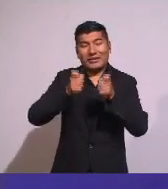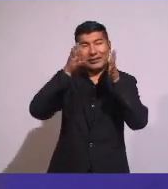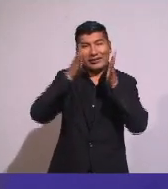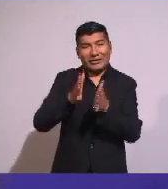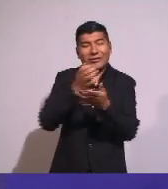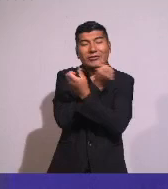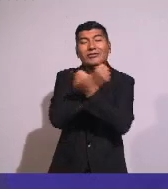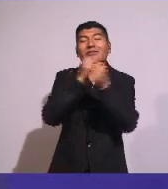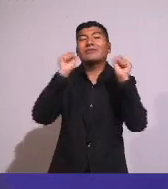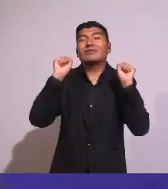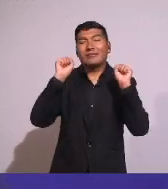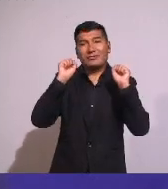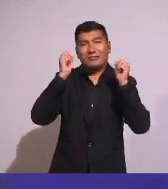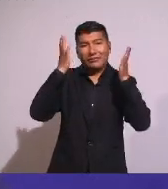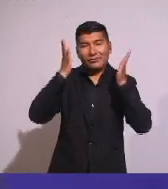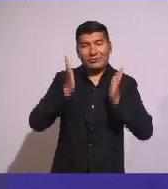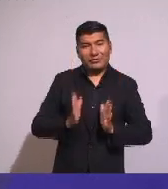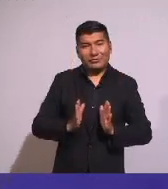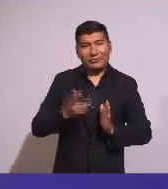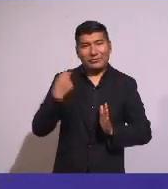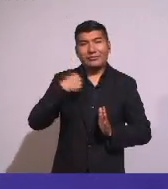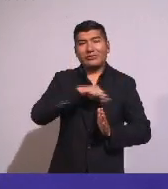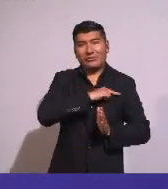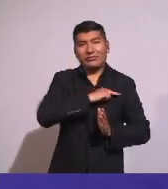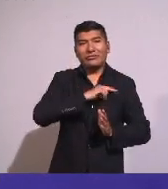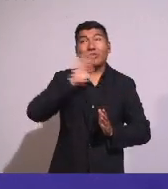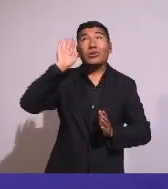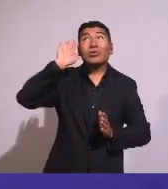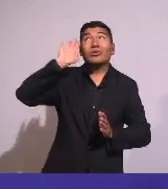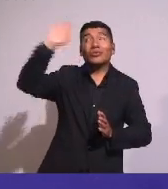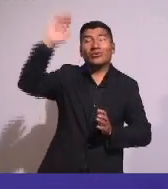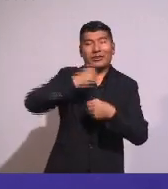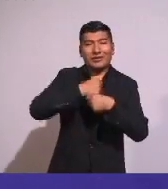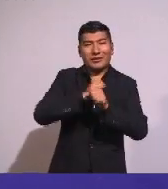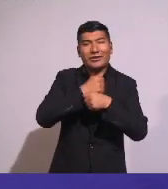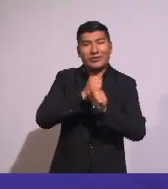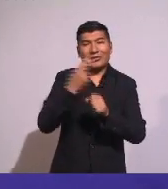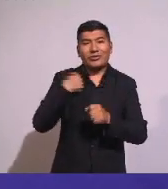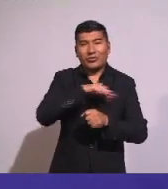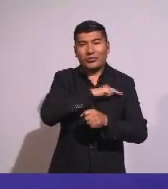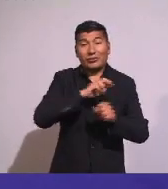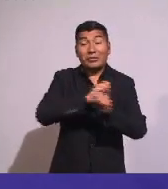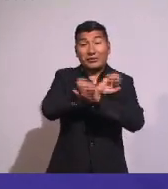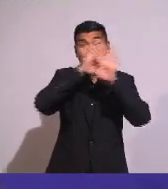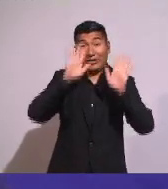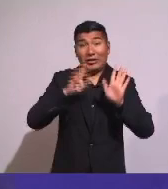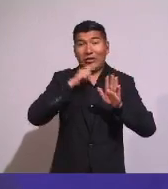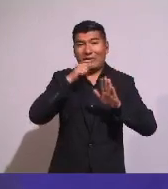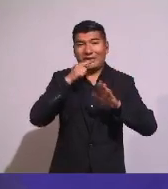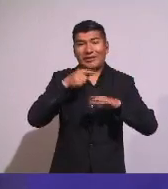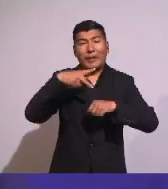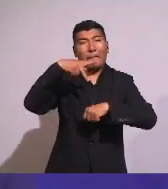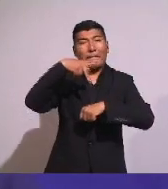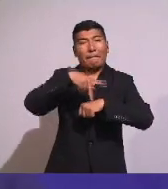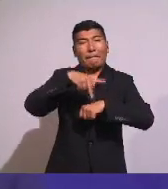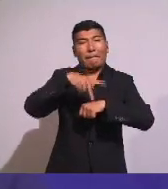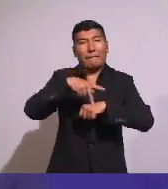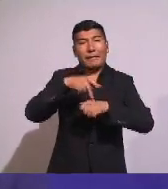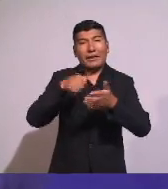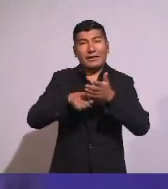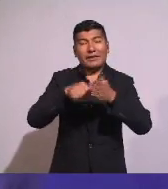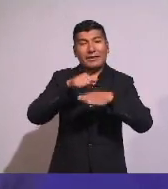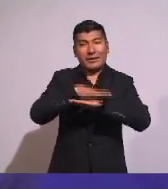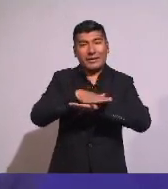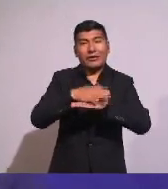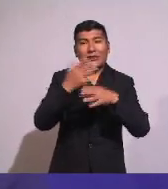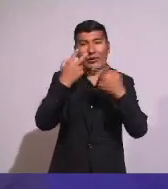salvados somos obra del amor de dios bien claro lo dice pablo en la carta hemos